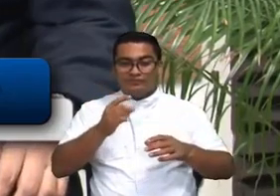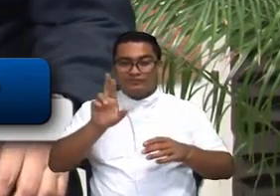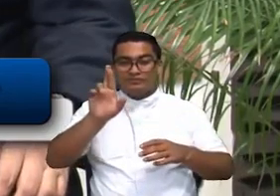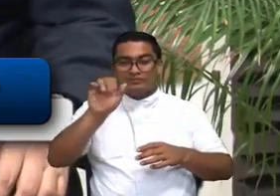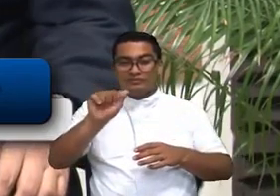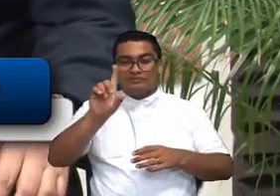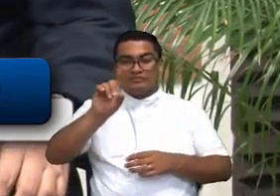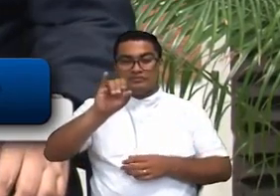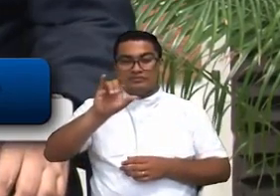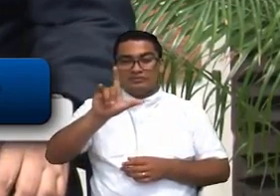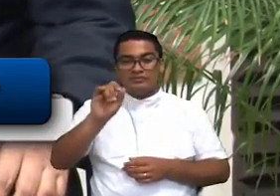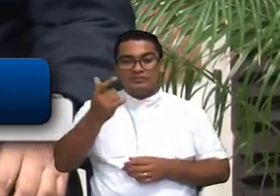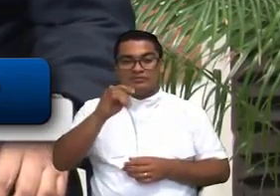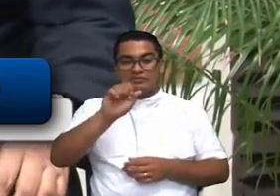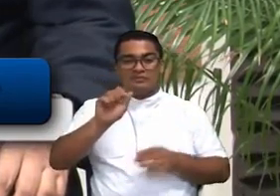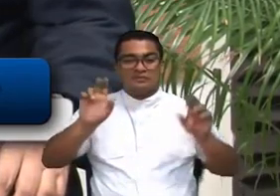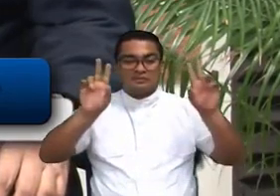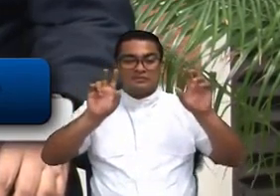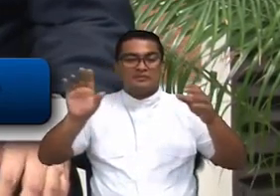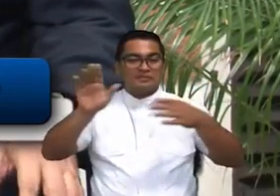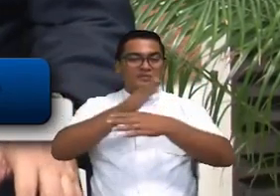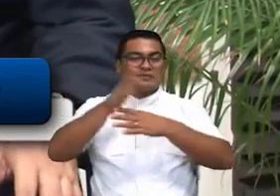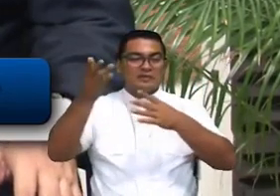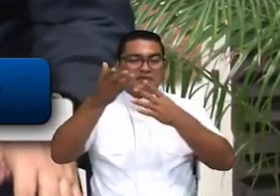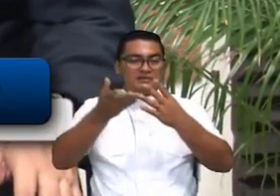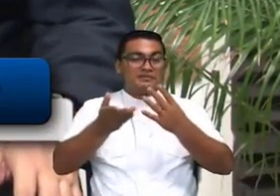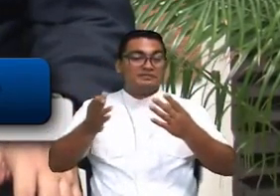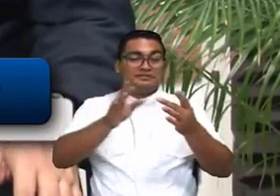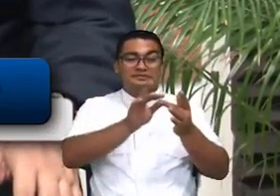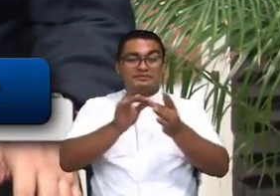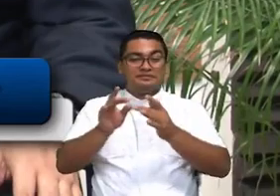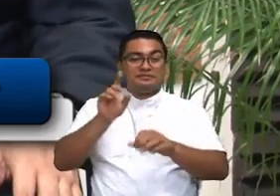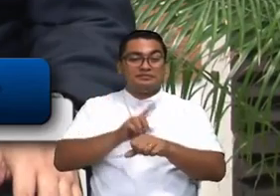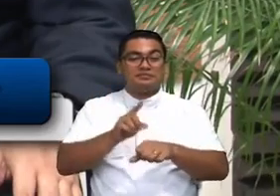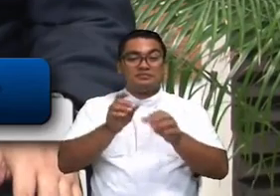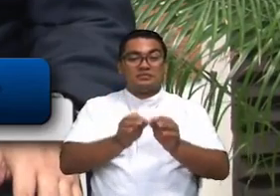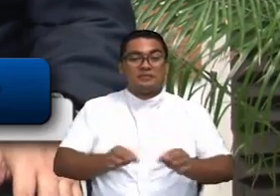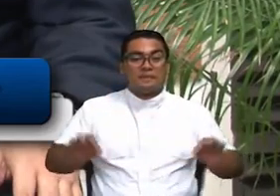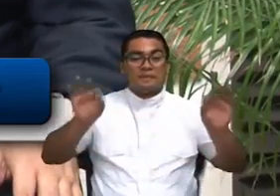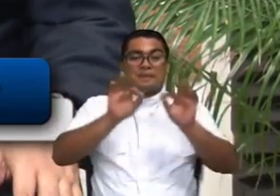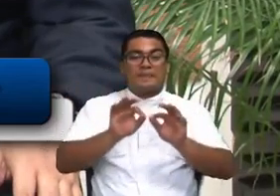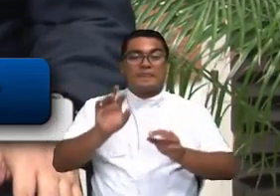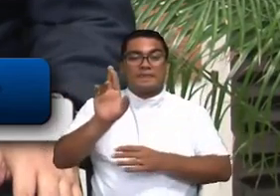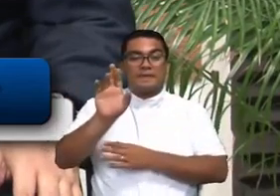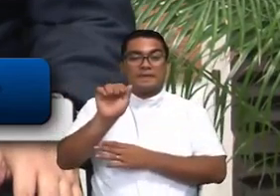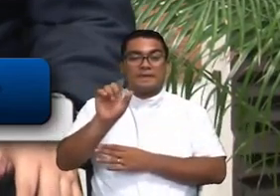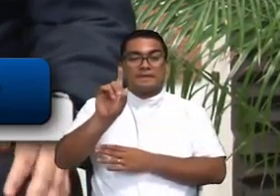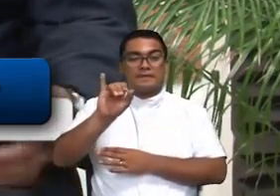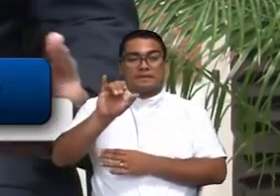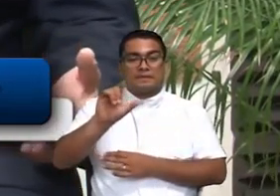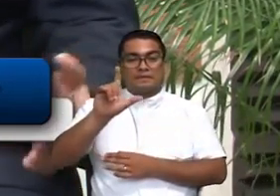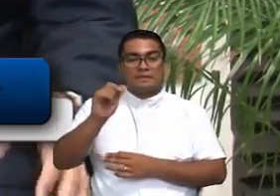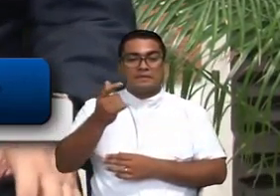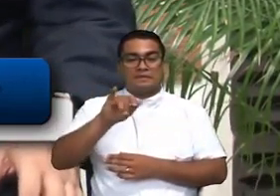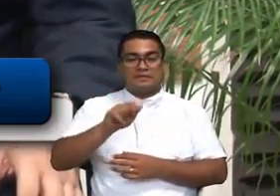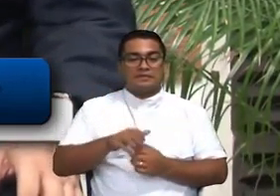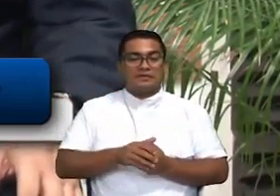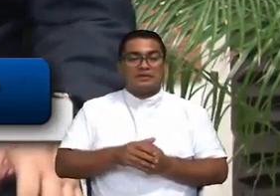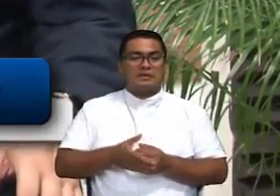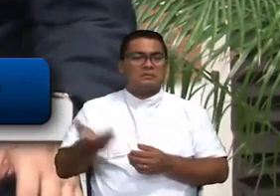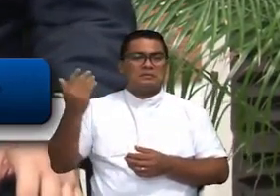pocas especialidades que se relaciona con todas las especialidades médicas. Por eso es la importancia de la radiología. Antes que